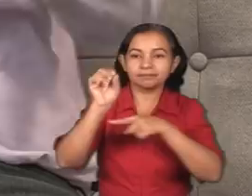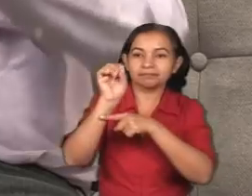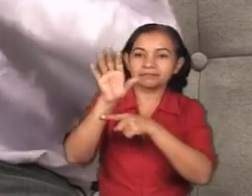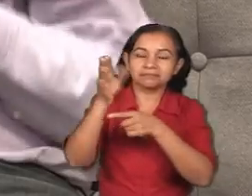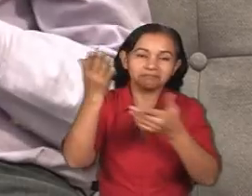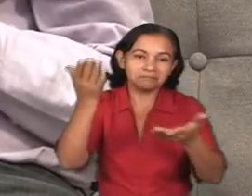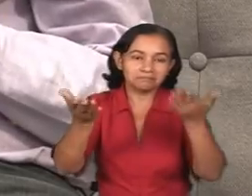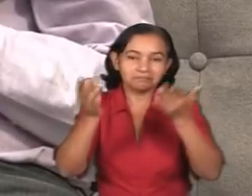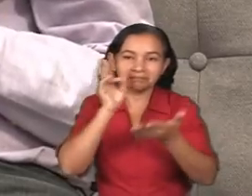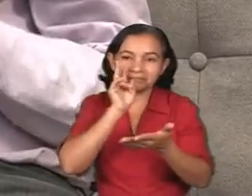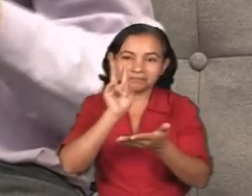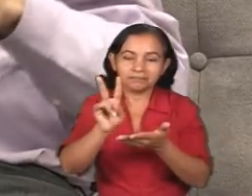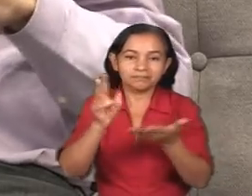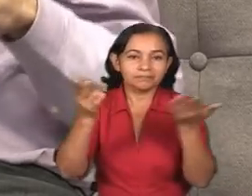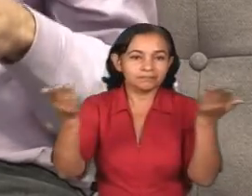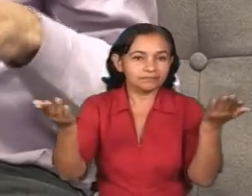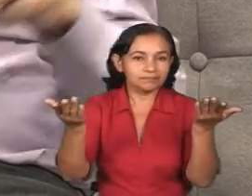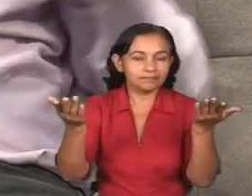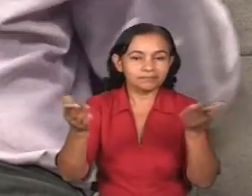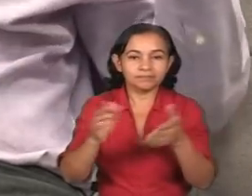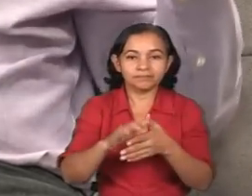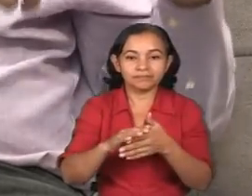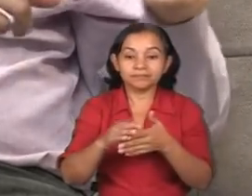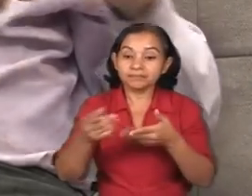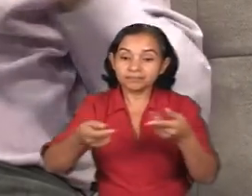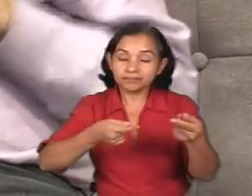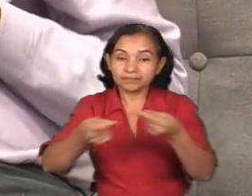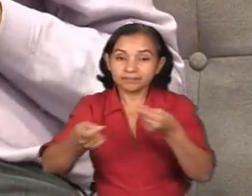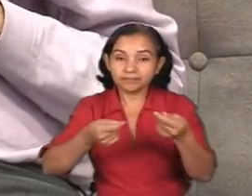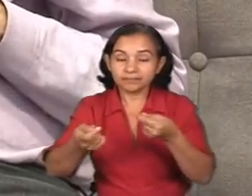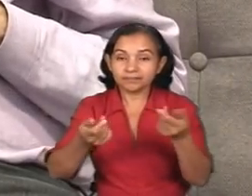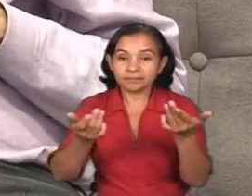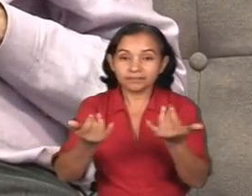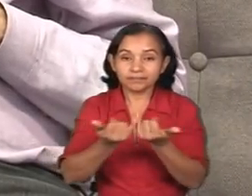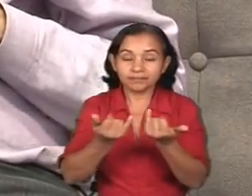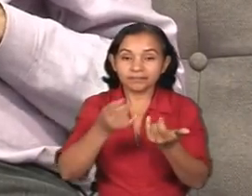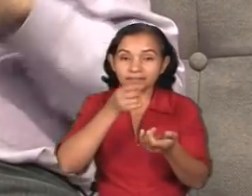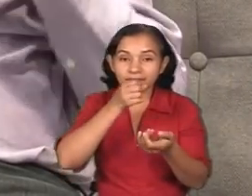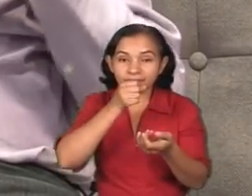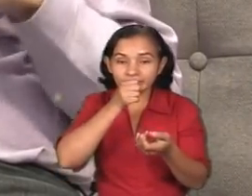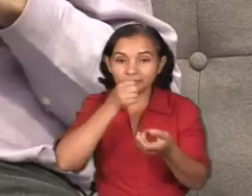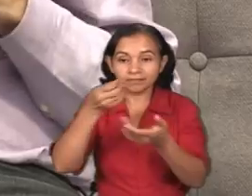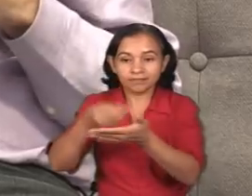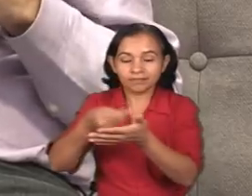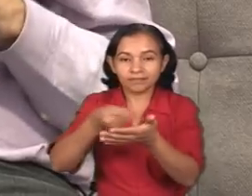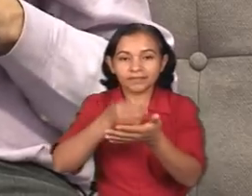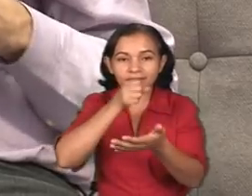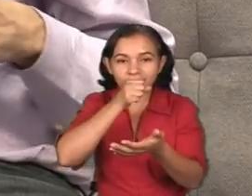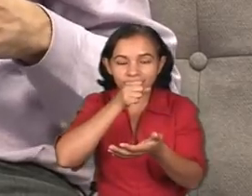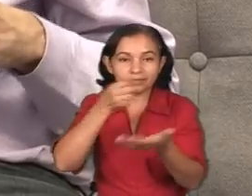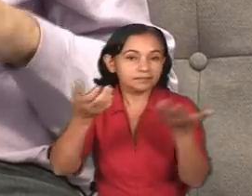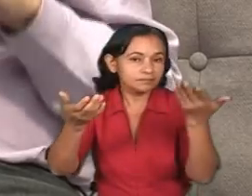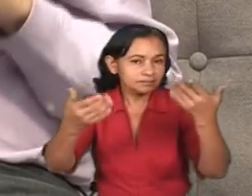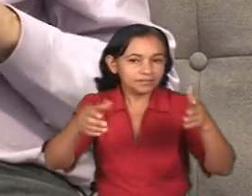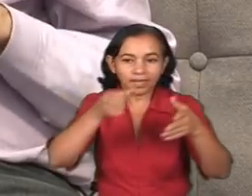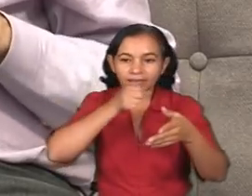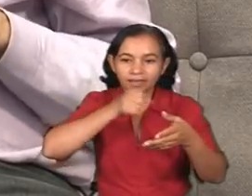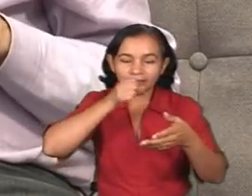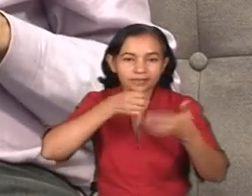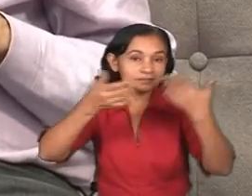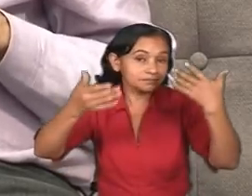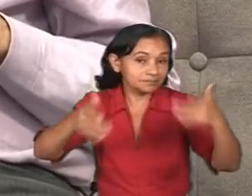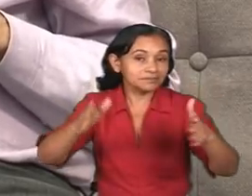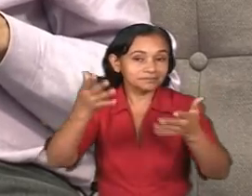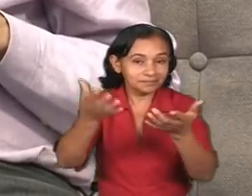querer recrearse, ir al cine. Alguien puso un negocito de helados, entonces los trabajadores quieren comer helados. Entonces, yo creo